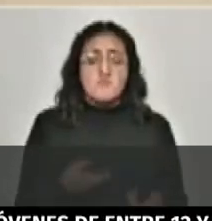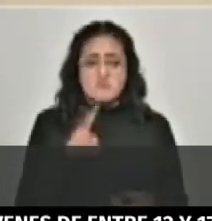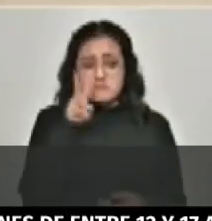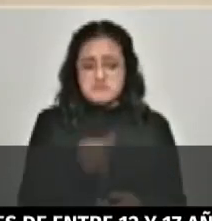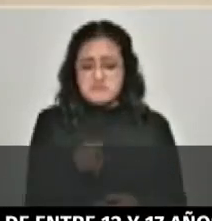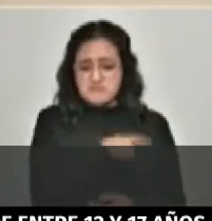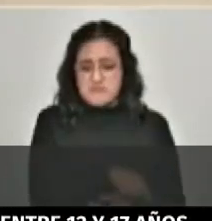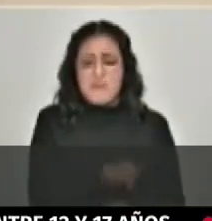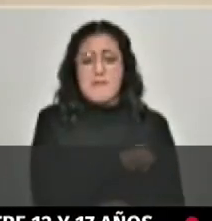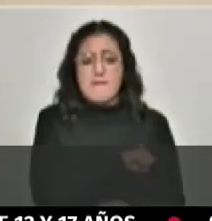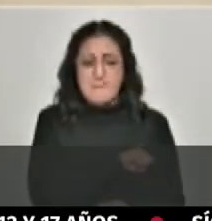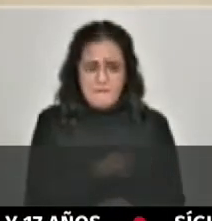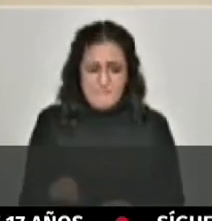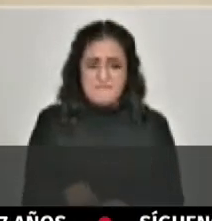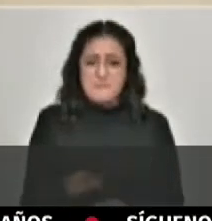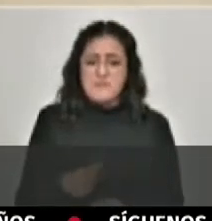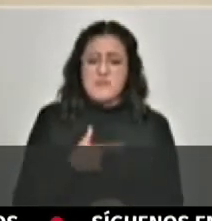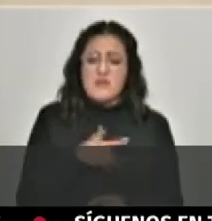verdaderos proxenetas.